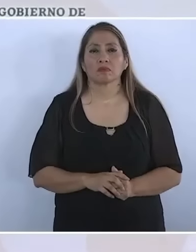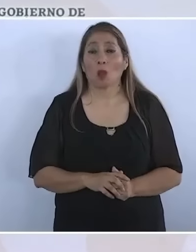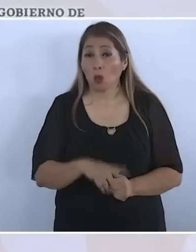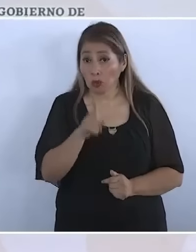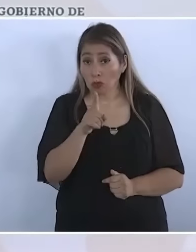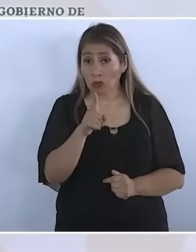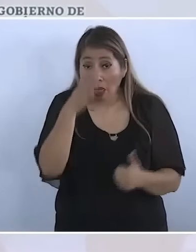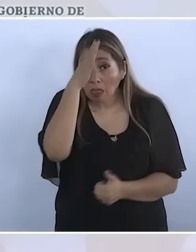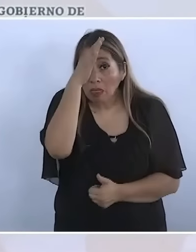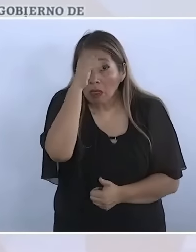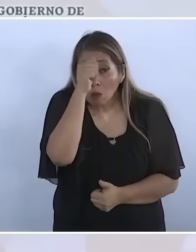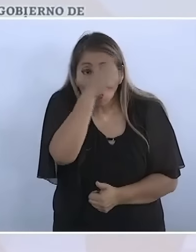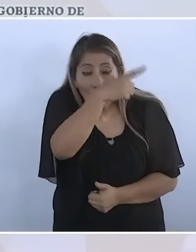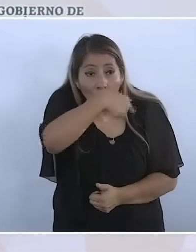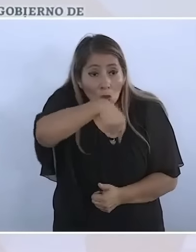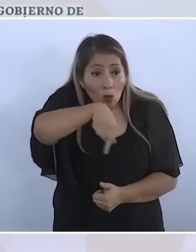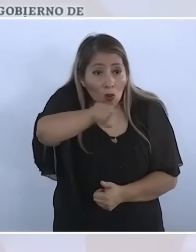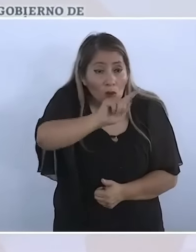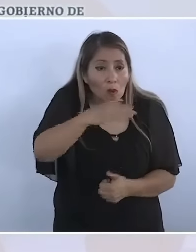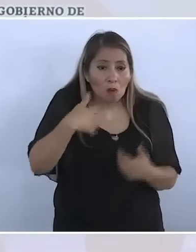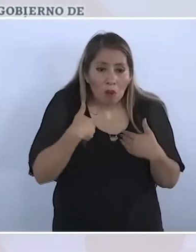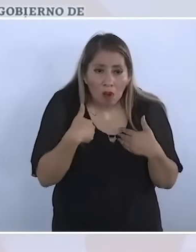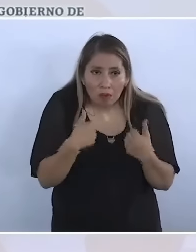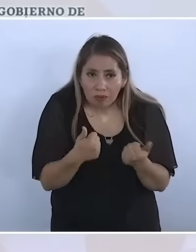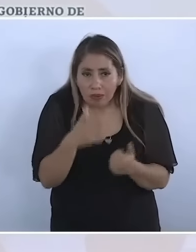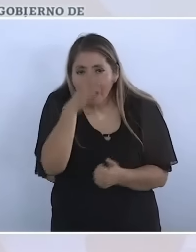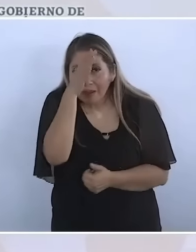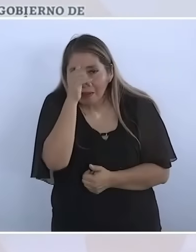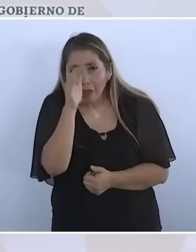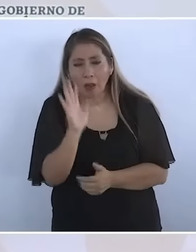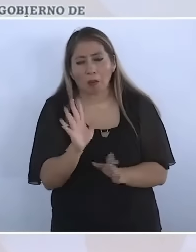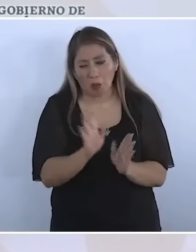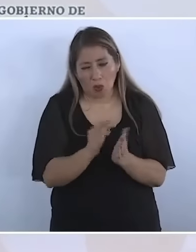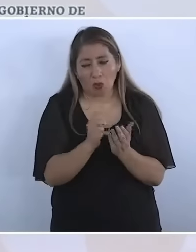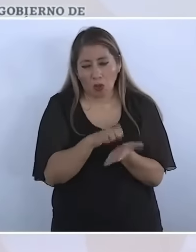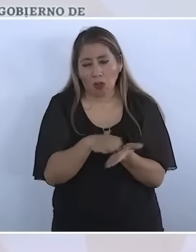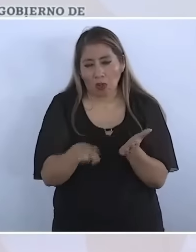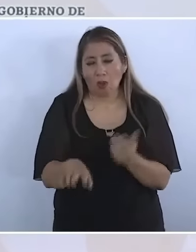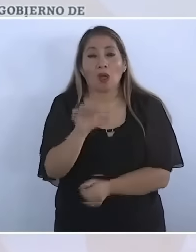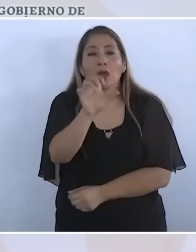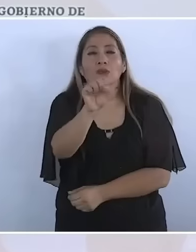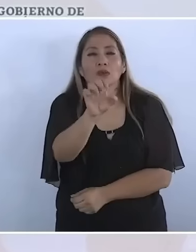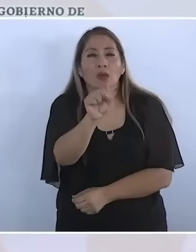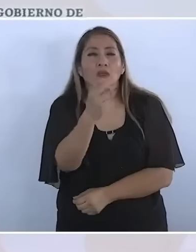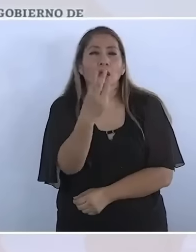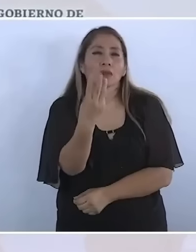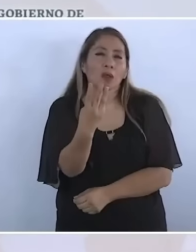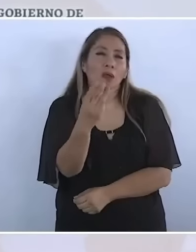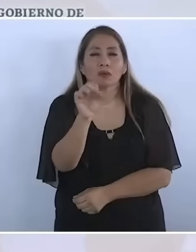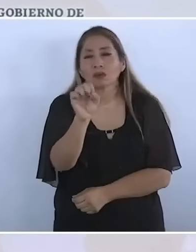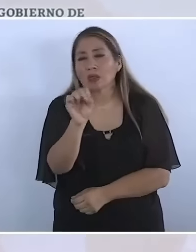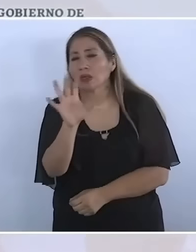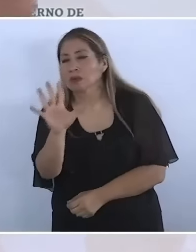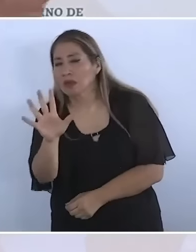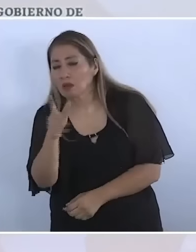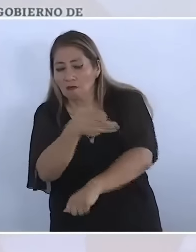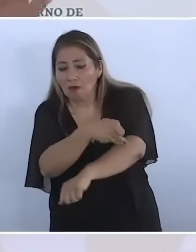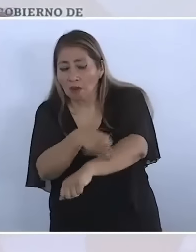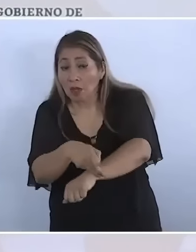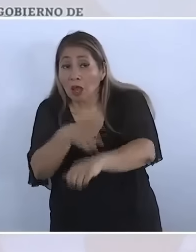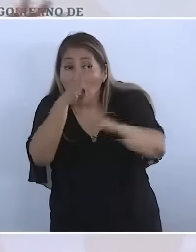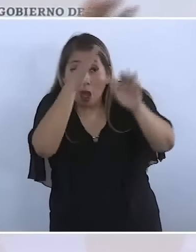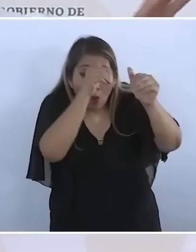todos estén de acuerdo. Es cuando, si son 63, 65 familias, todas están de acuerdo.